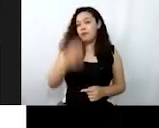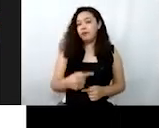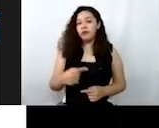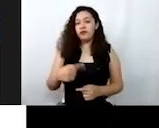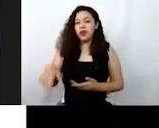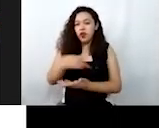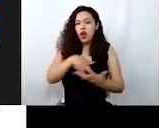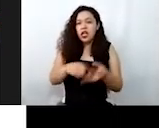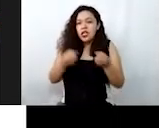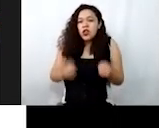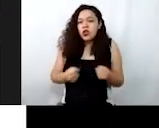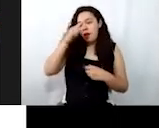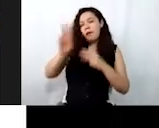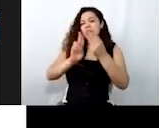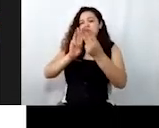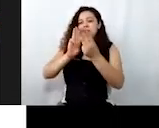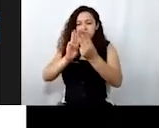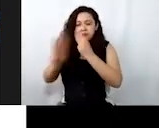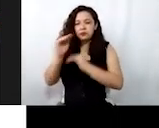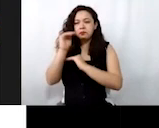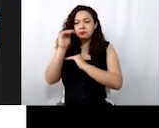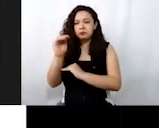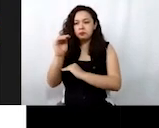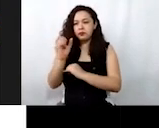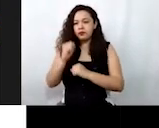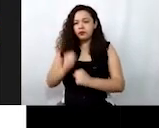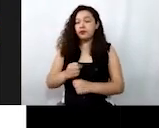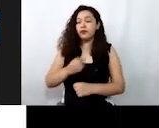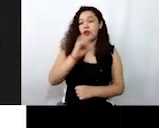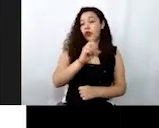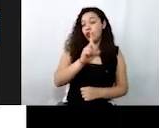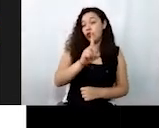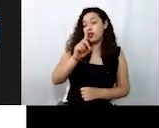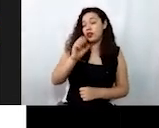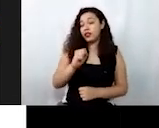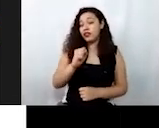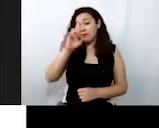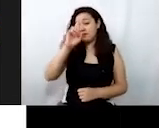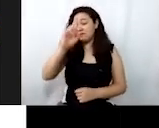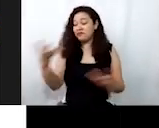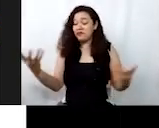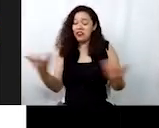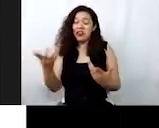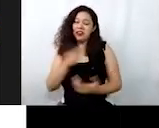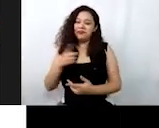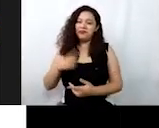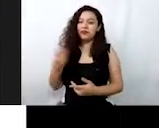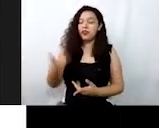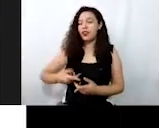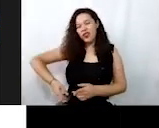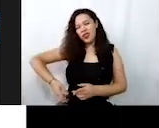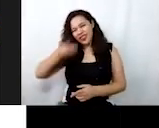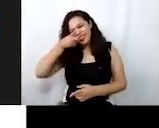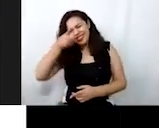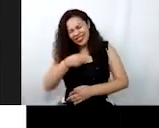de los límites planetarios, los ODS son un primer vehículo. Por eso insisto en su importancia, insisto en el llamado a que